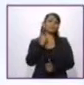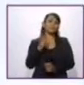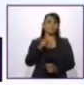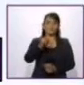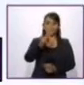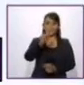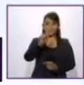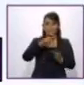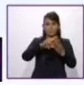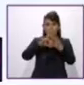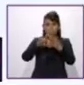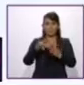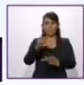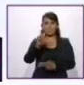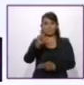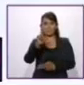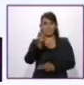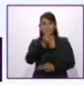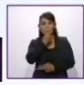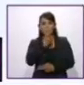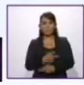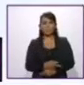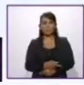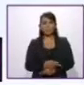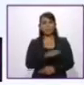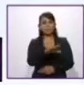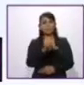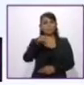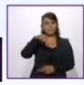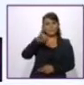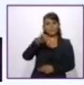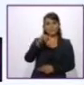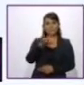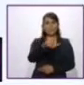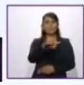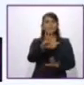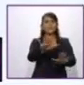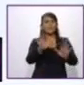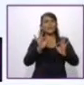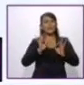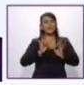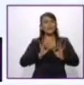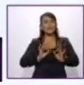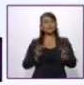Adelante. Miguel, Dalai, Miguel, Dalai. Es